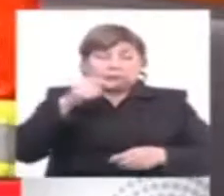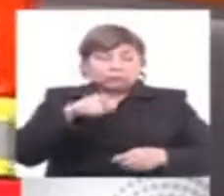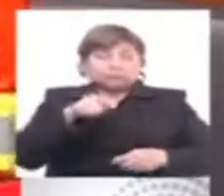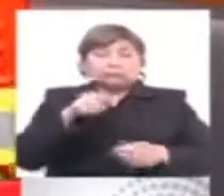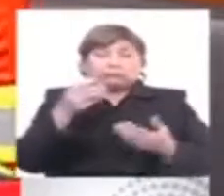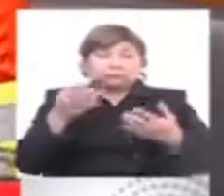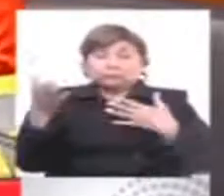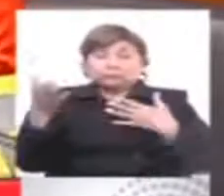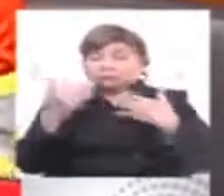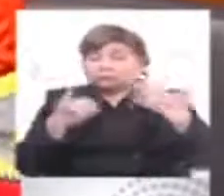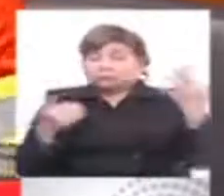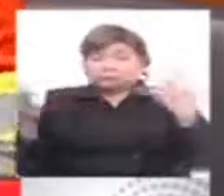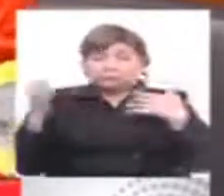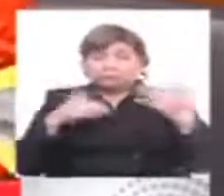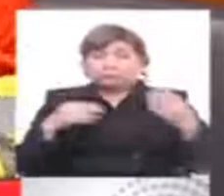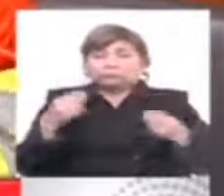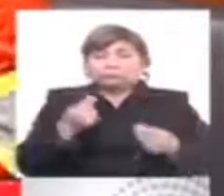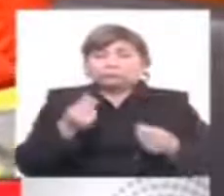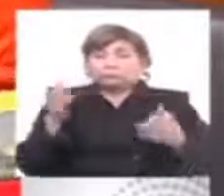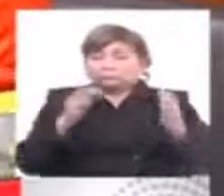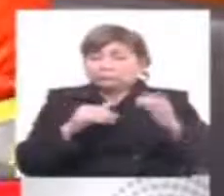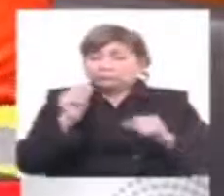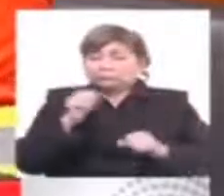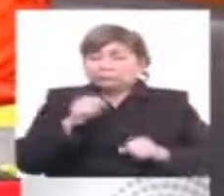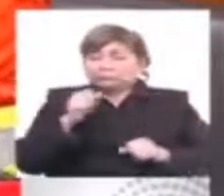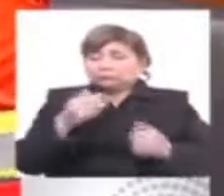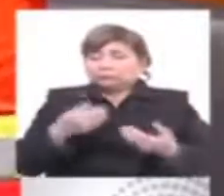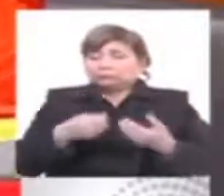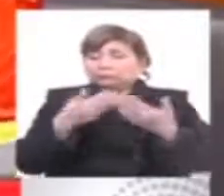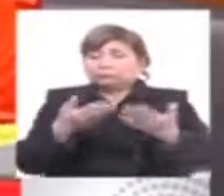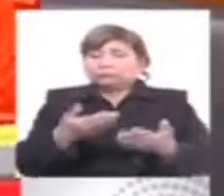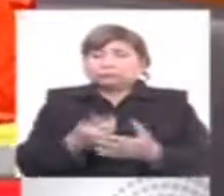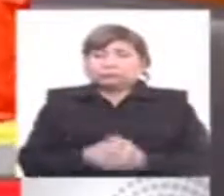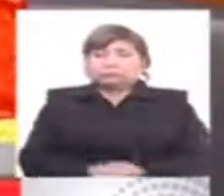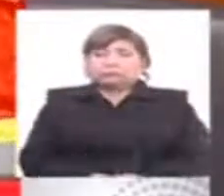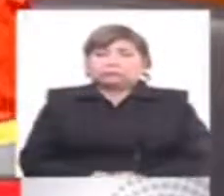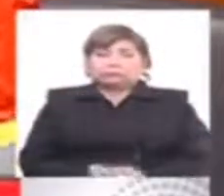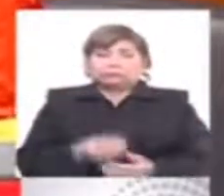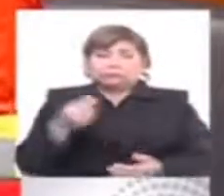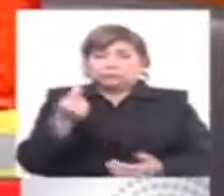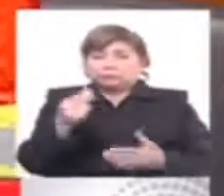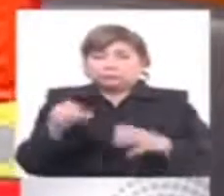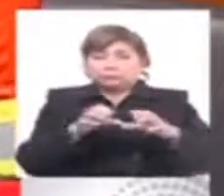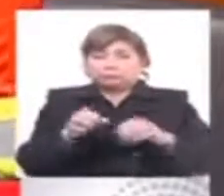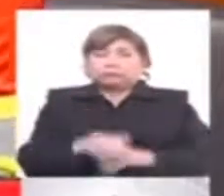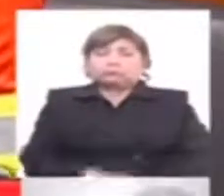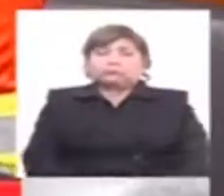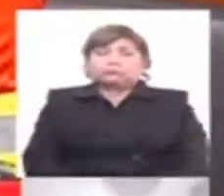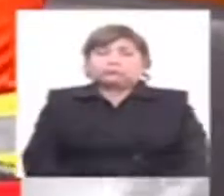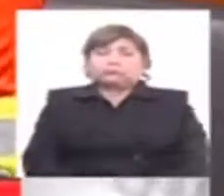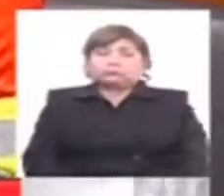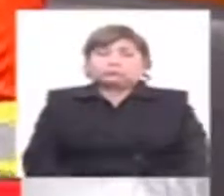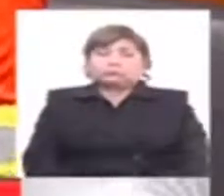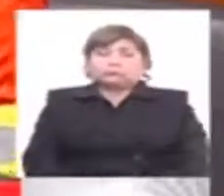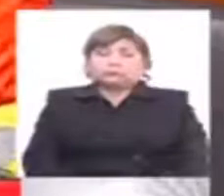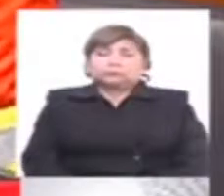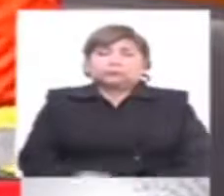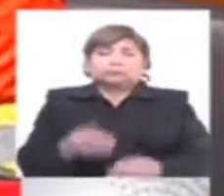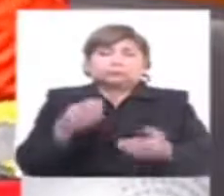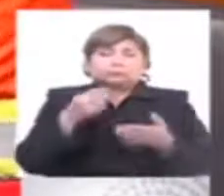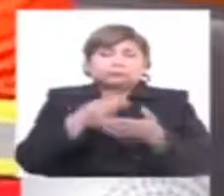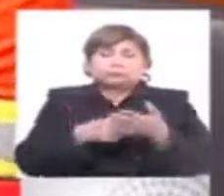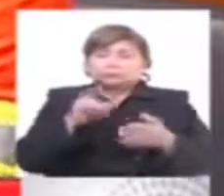Ahí sí convocan rapidito. Ahí sí le dan rapidez a las